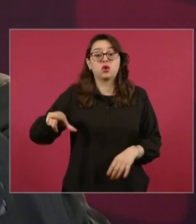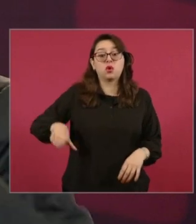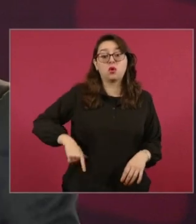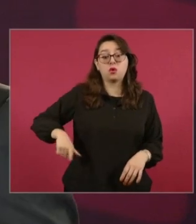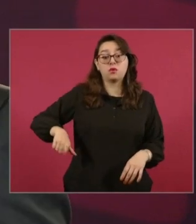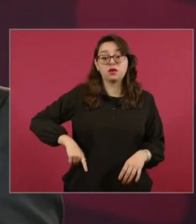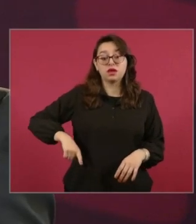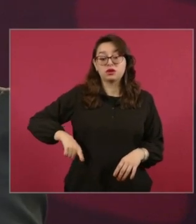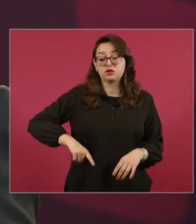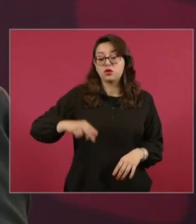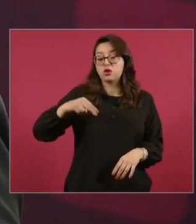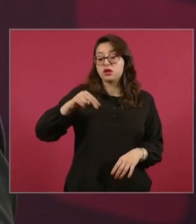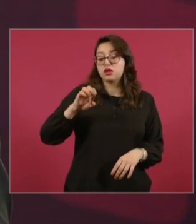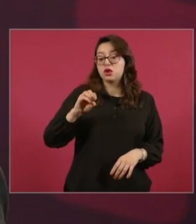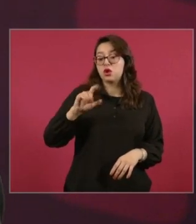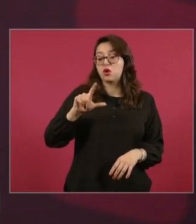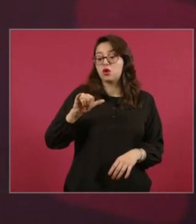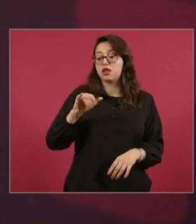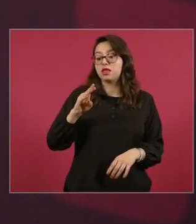refinería.